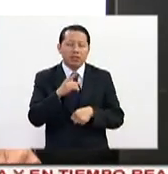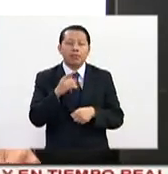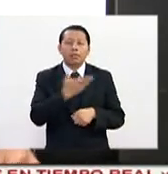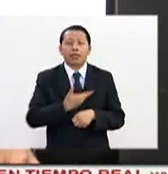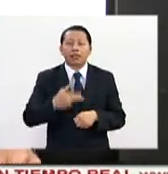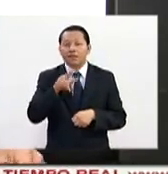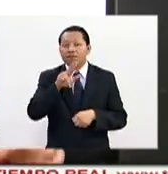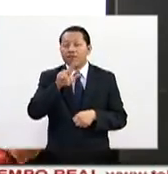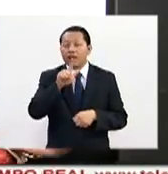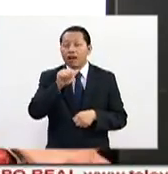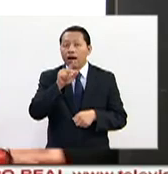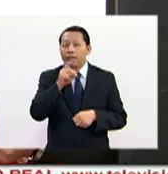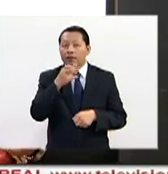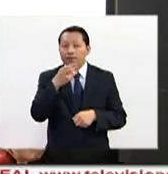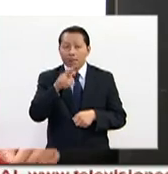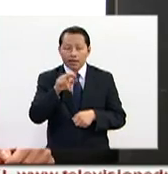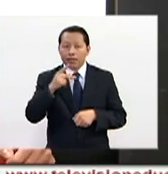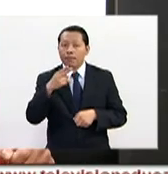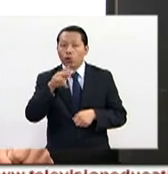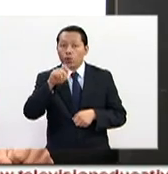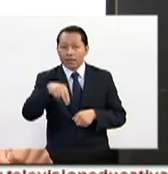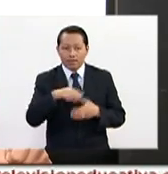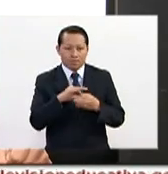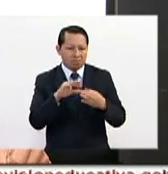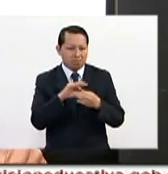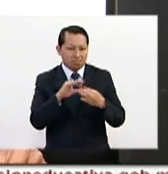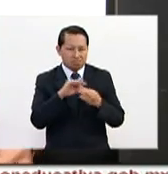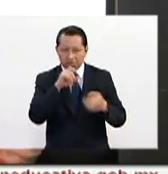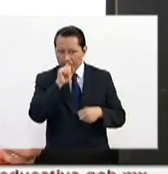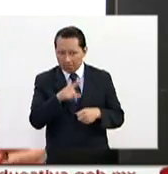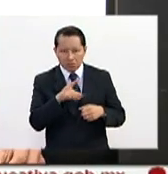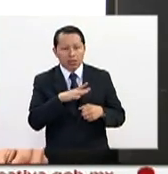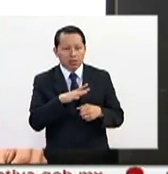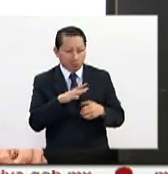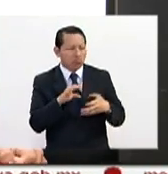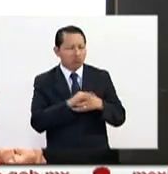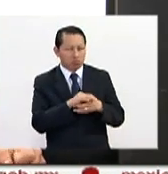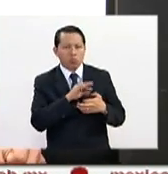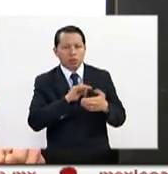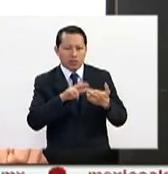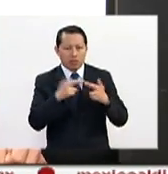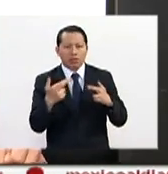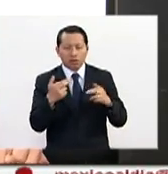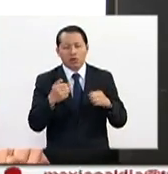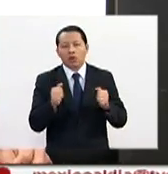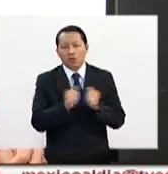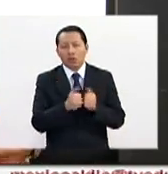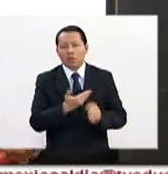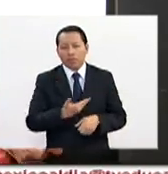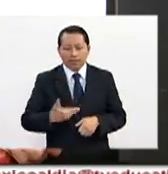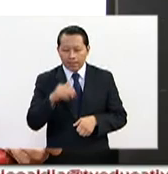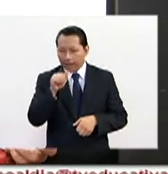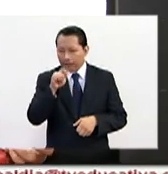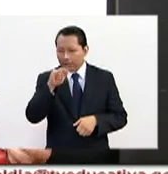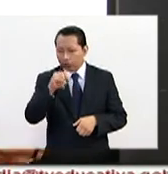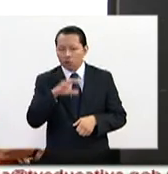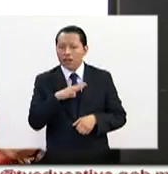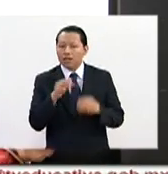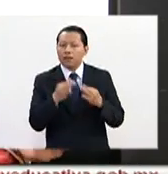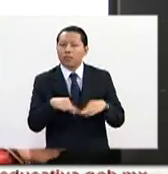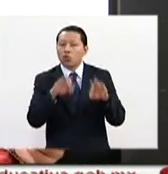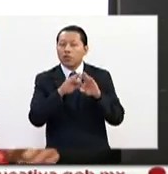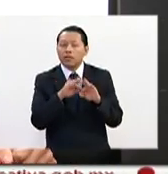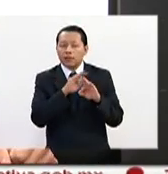en meses pasados también ha hablado acerca del tema, se ha referido a la cercana relación con el presidente Castro y hay un